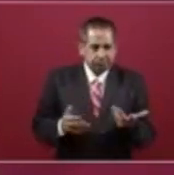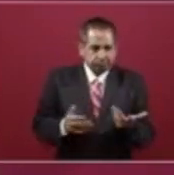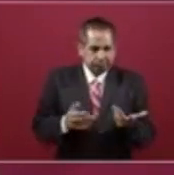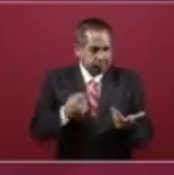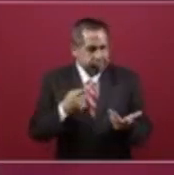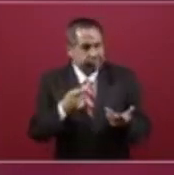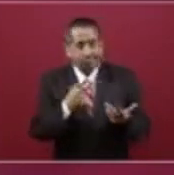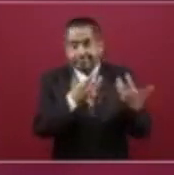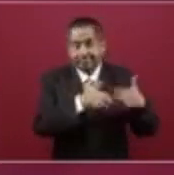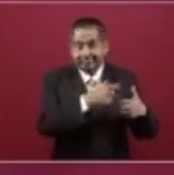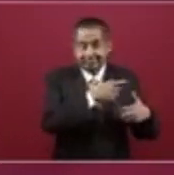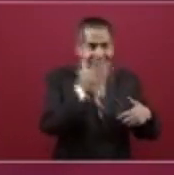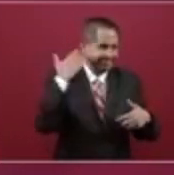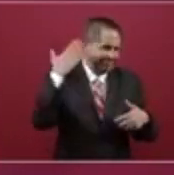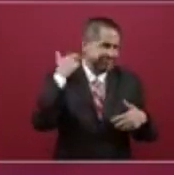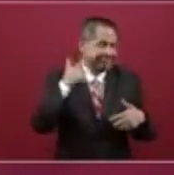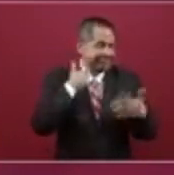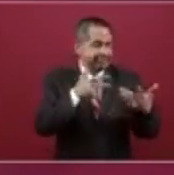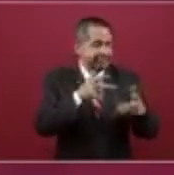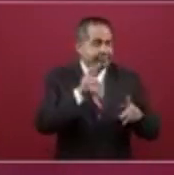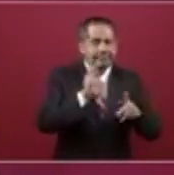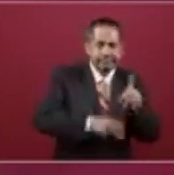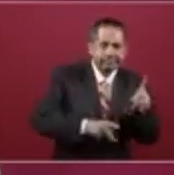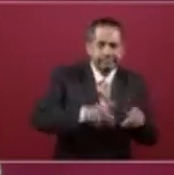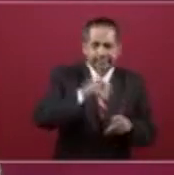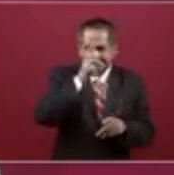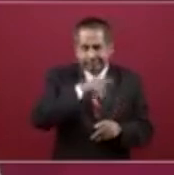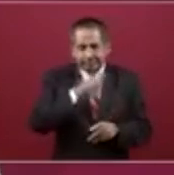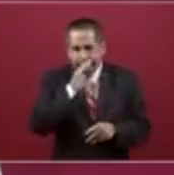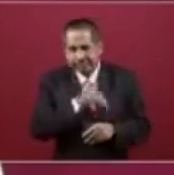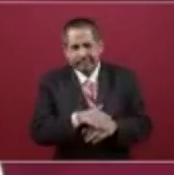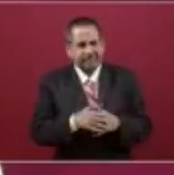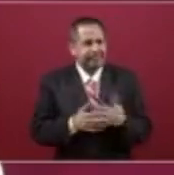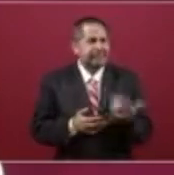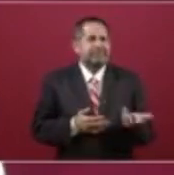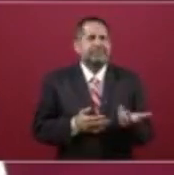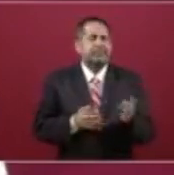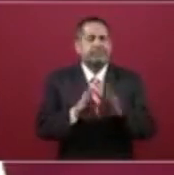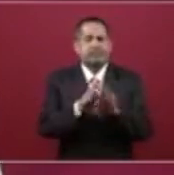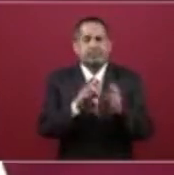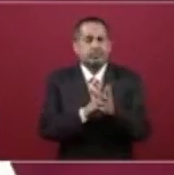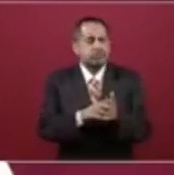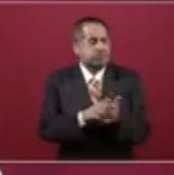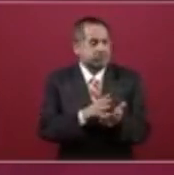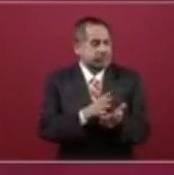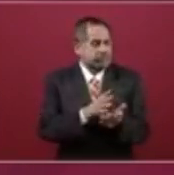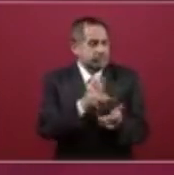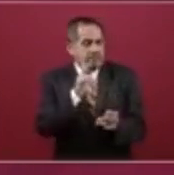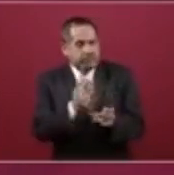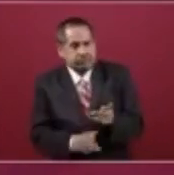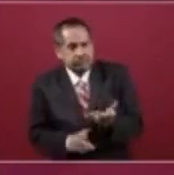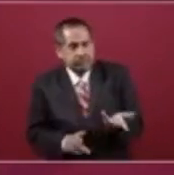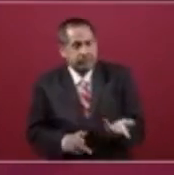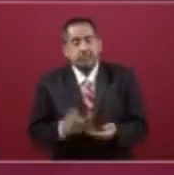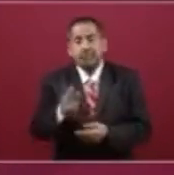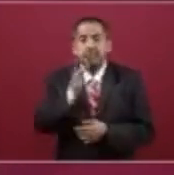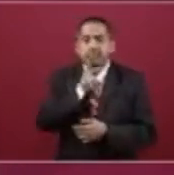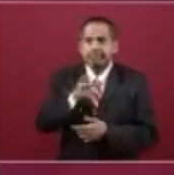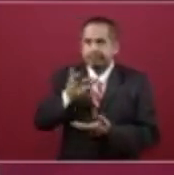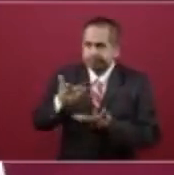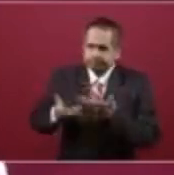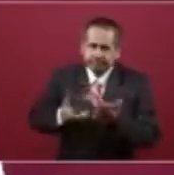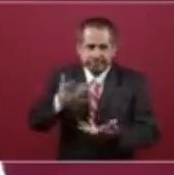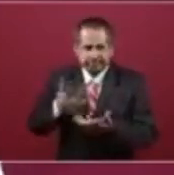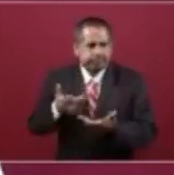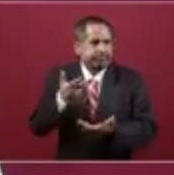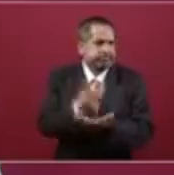dejado los trabajos mal, han dejado inconclusas, ya ha tenido incluso Pemex que ver,